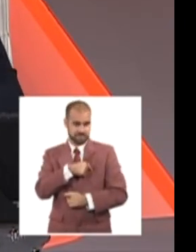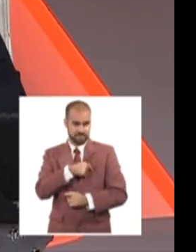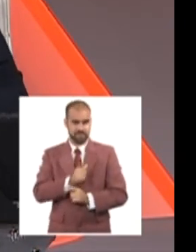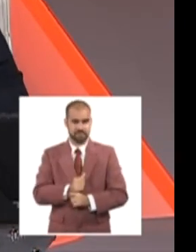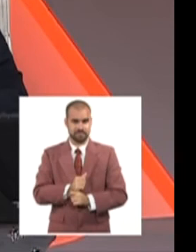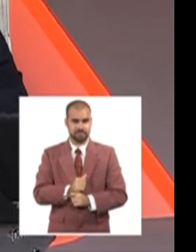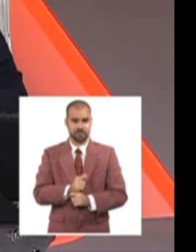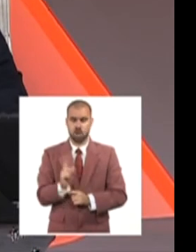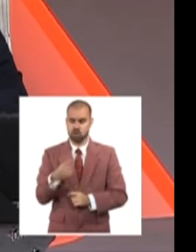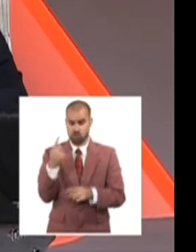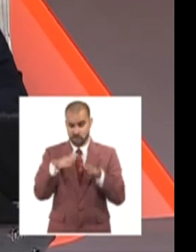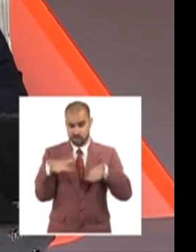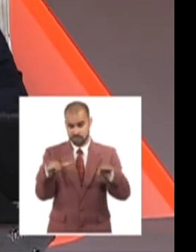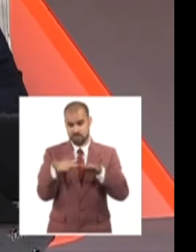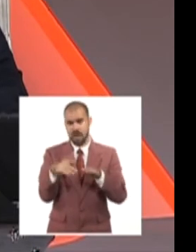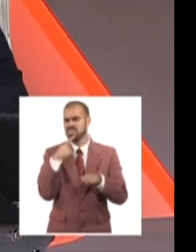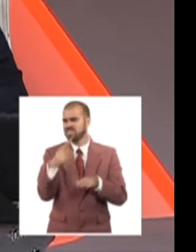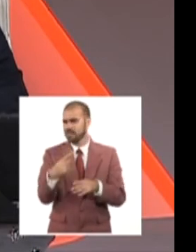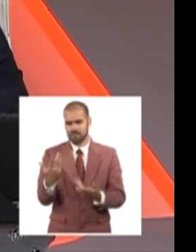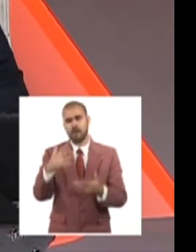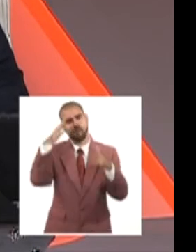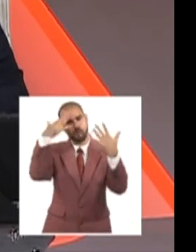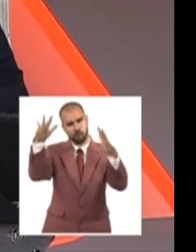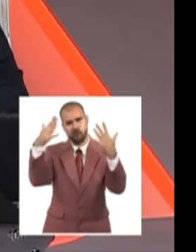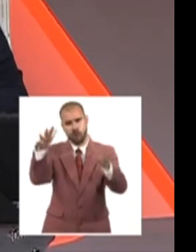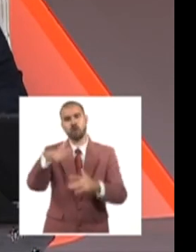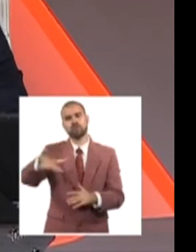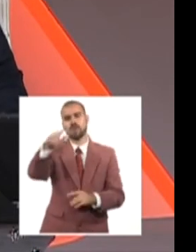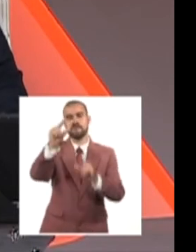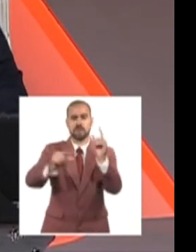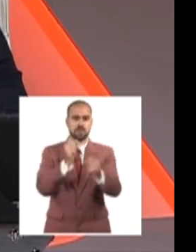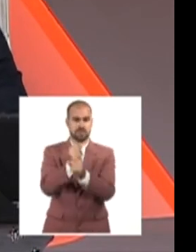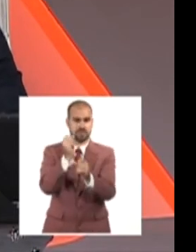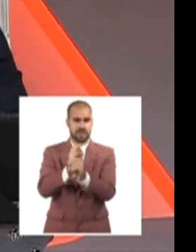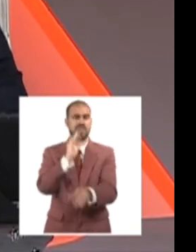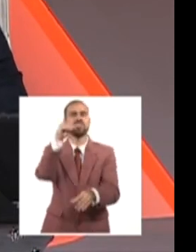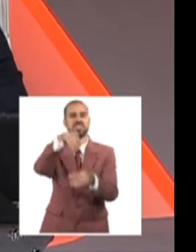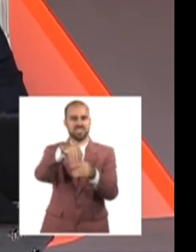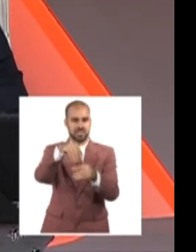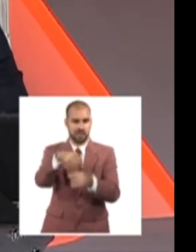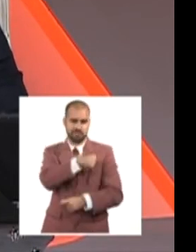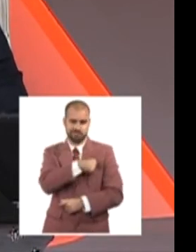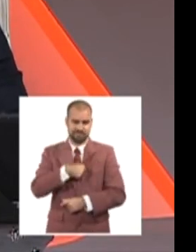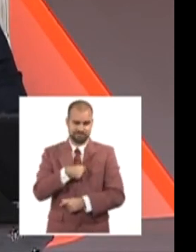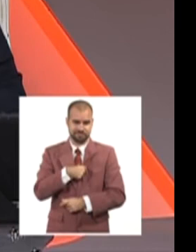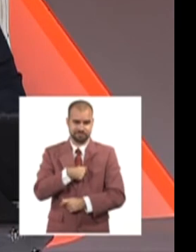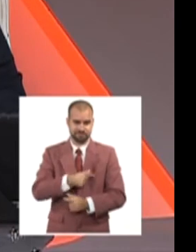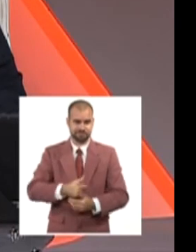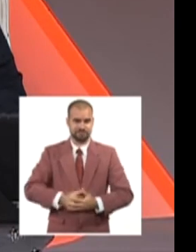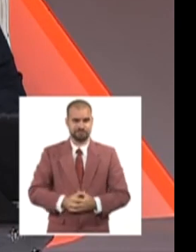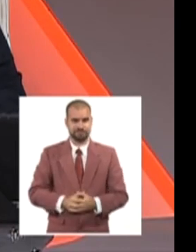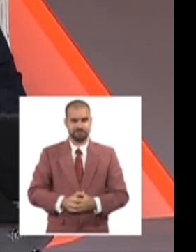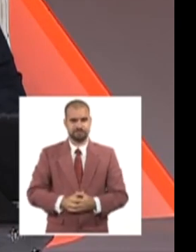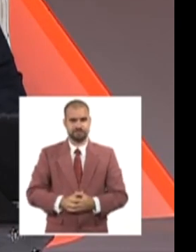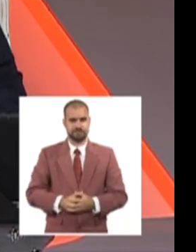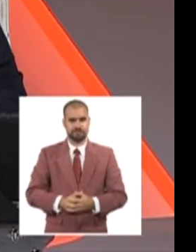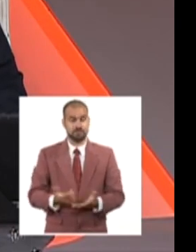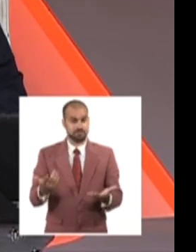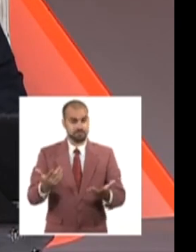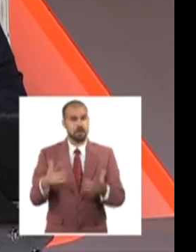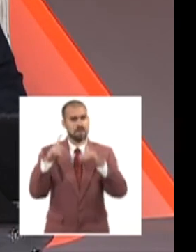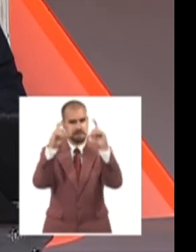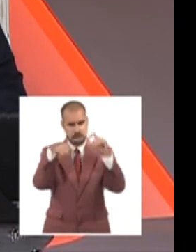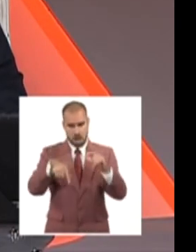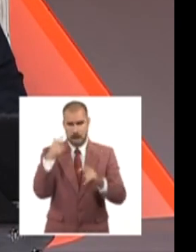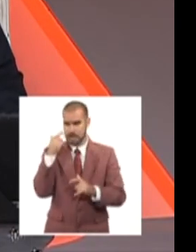mesa una felicitación a todos los trabajadores oficiales del ministerio del interior y bueno estas son nuestras imágenes